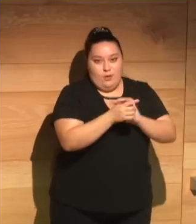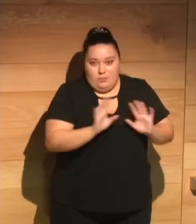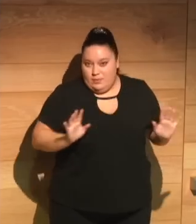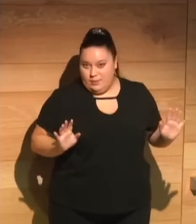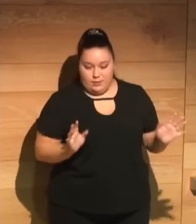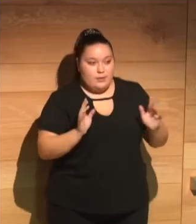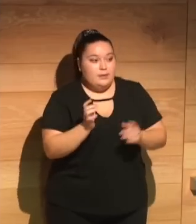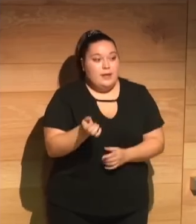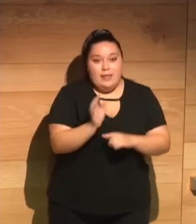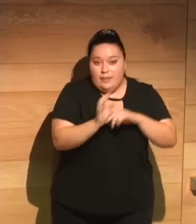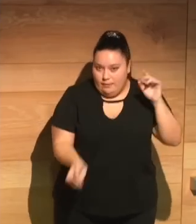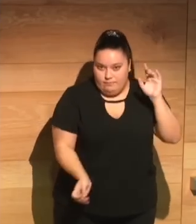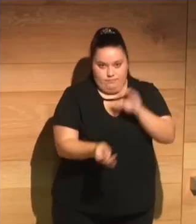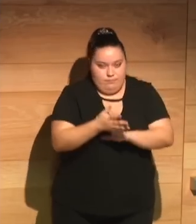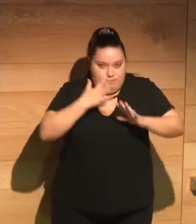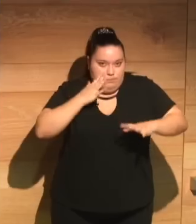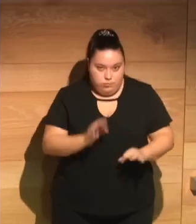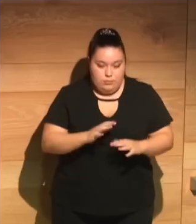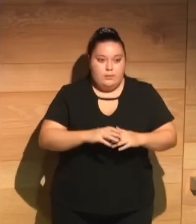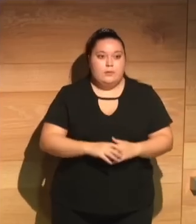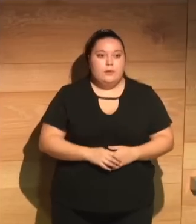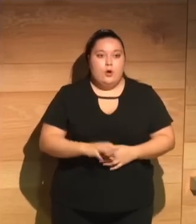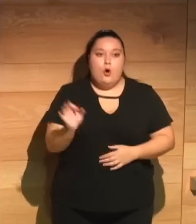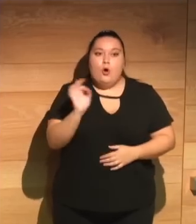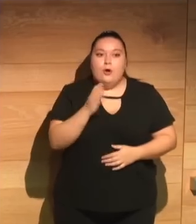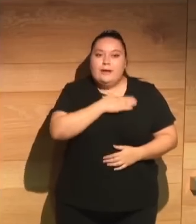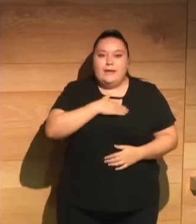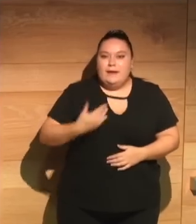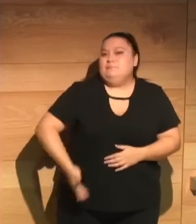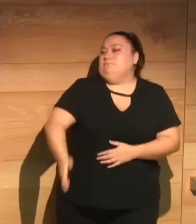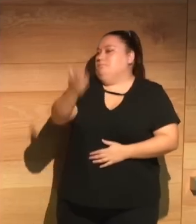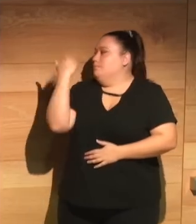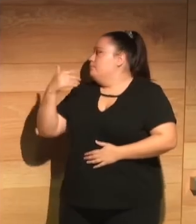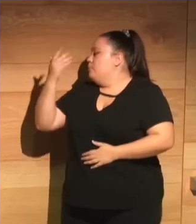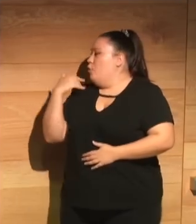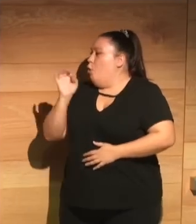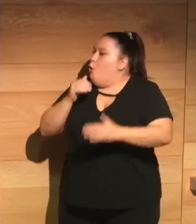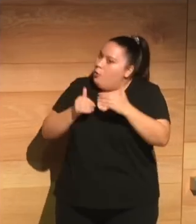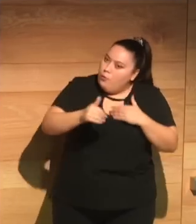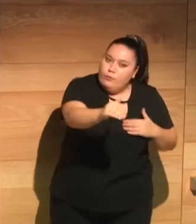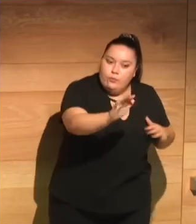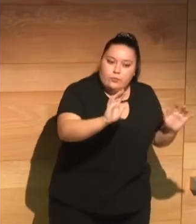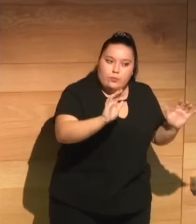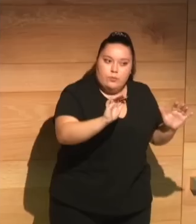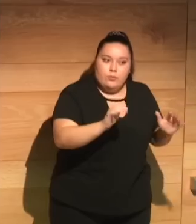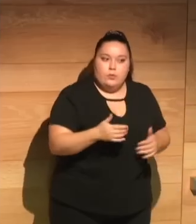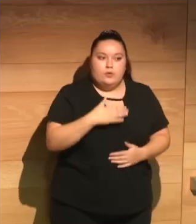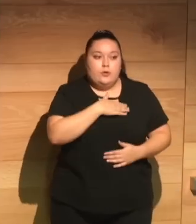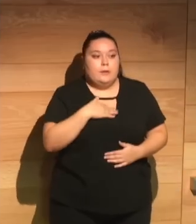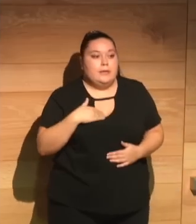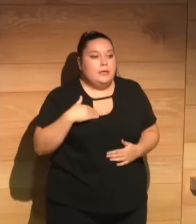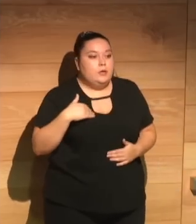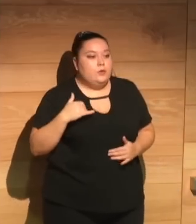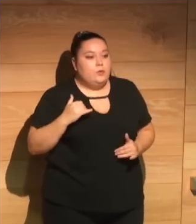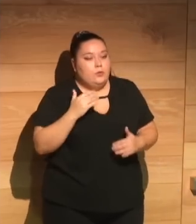¿Inventan definitivamente el cine? ¿O queréis que nos remontemos hasta más adelante? ¿O qué quieres que haga? A mí me gustaría remontarme si